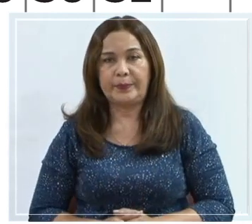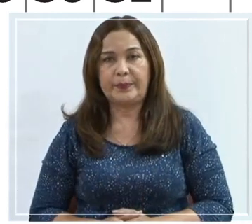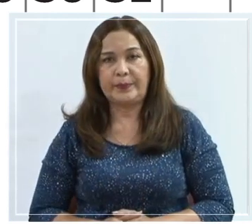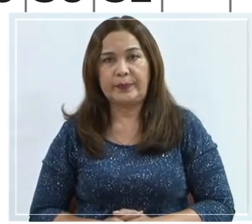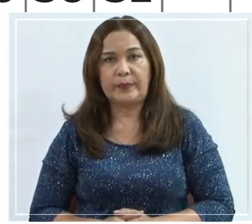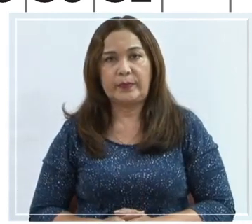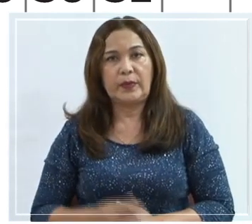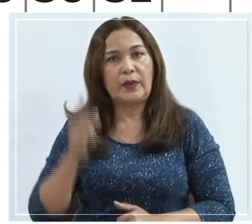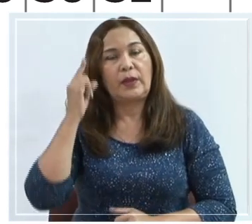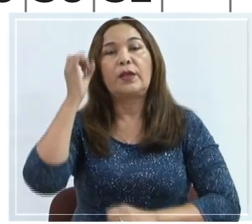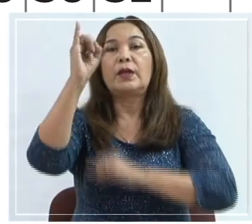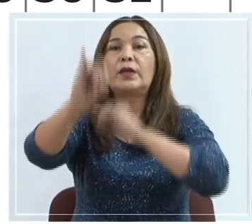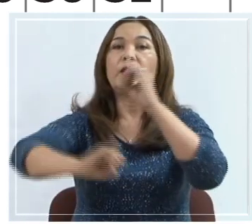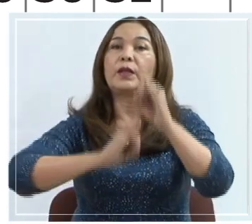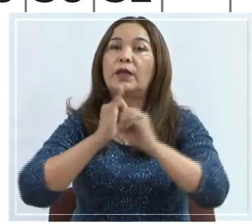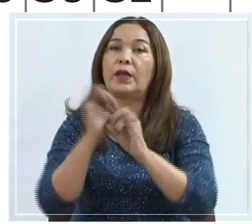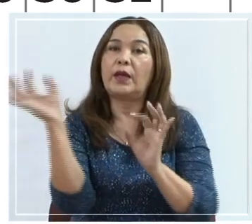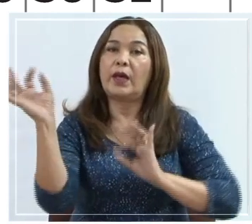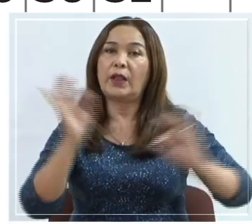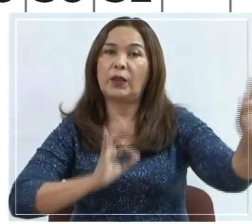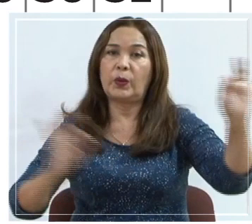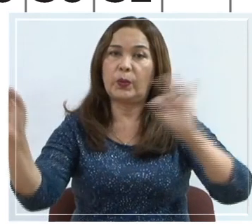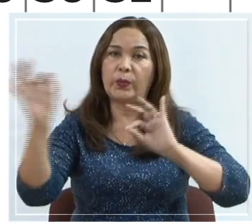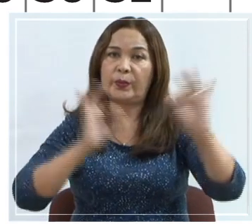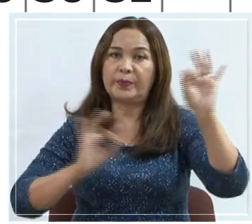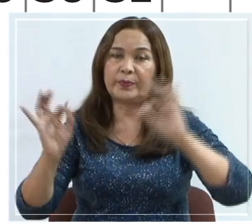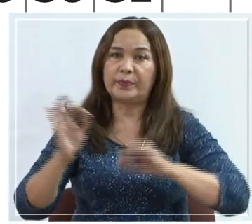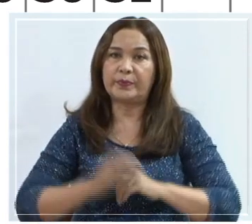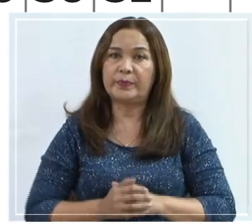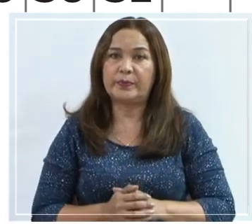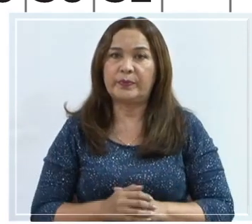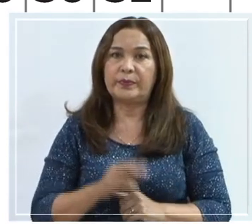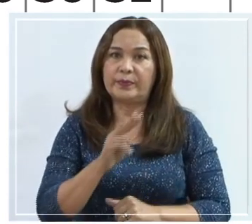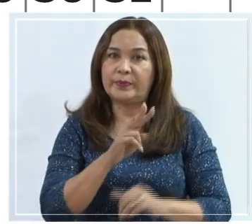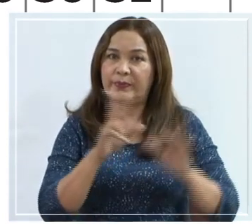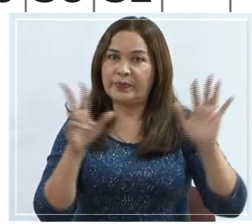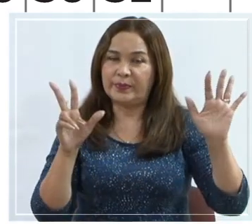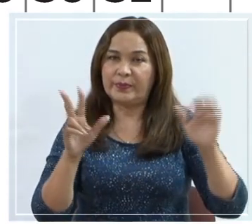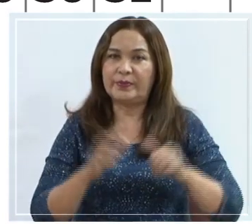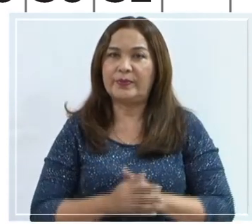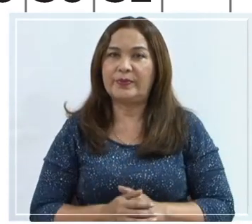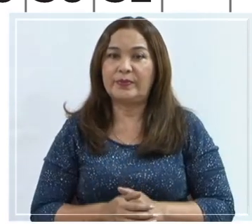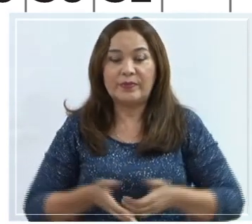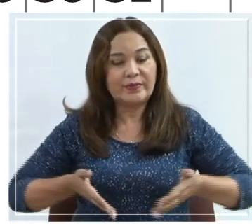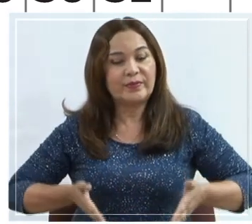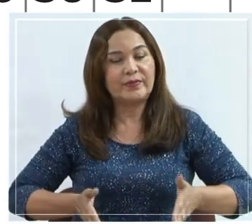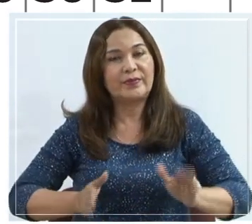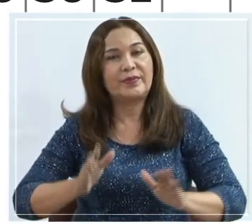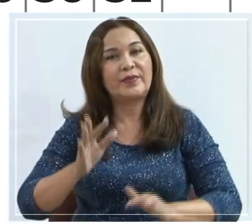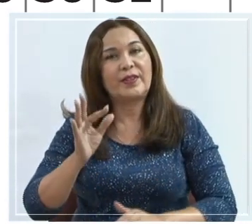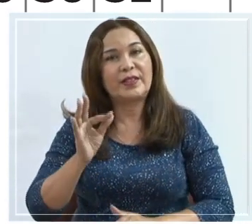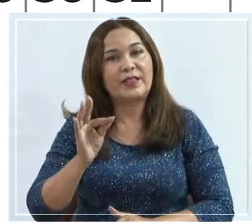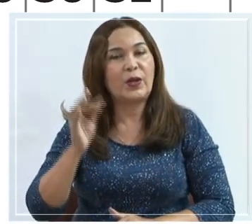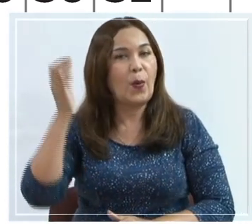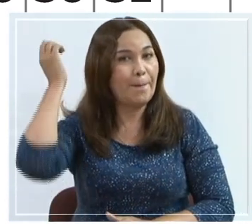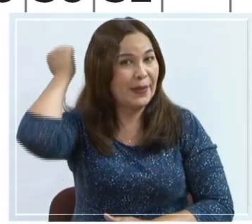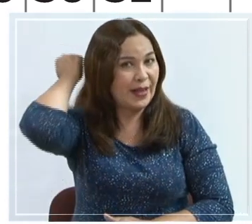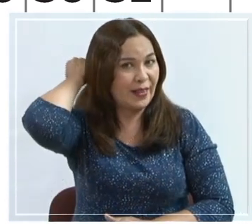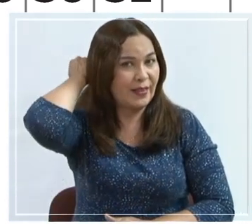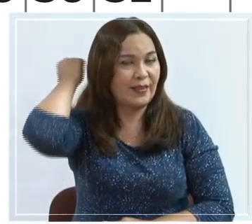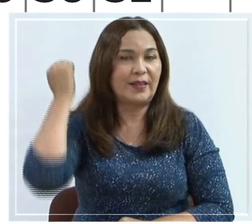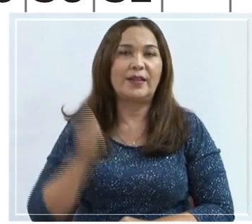día internacional de teatro día 28 natalicio de francisco de